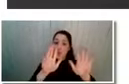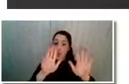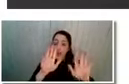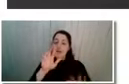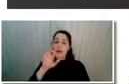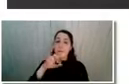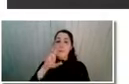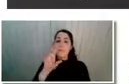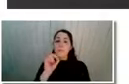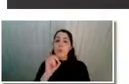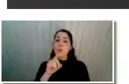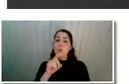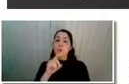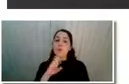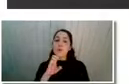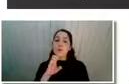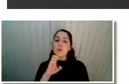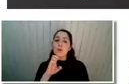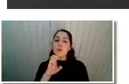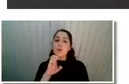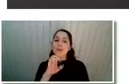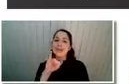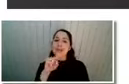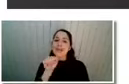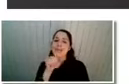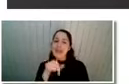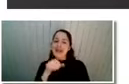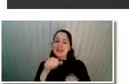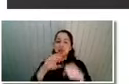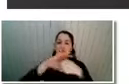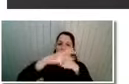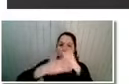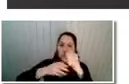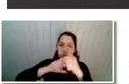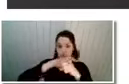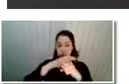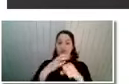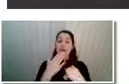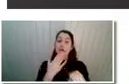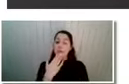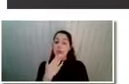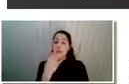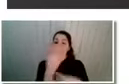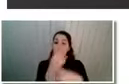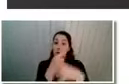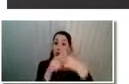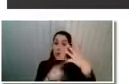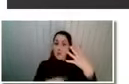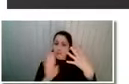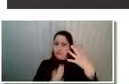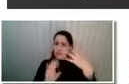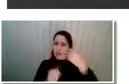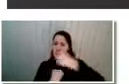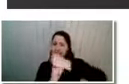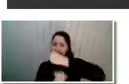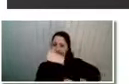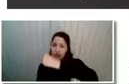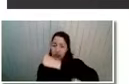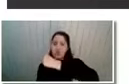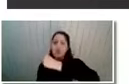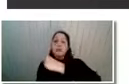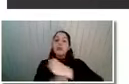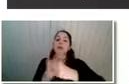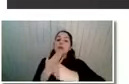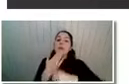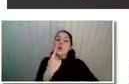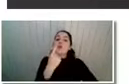sea, forman parte de su cápside, y tiene una proteína Spike S, que es la proteína que reconoce el